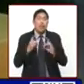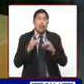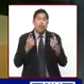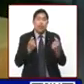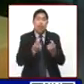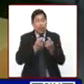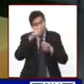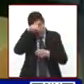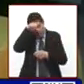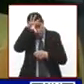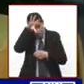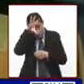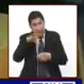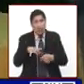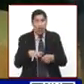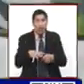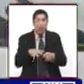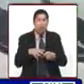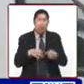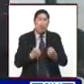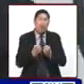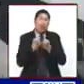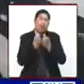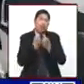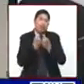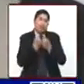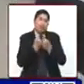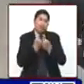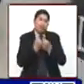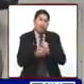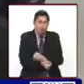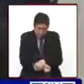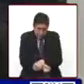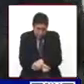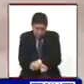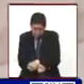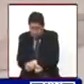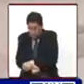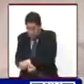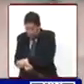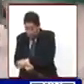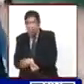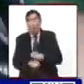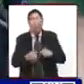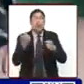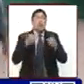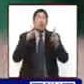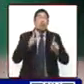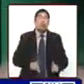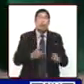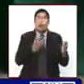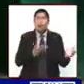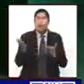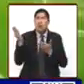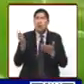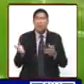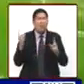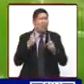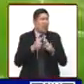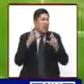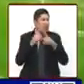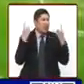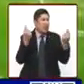de Tarija en la vía de cooperación. Posteriormente a esa persona se le ha trasladado hasta